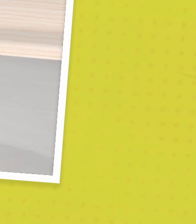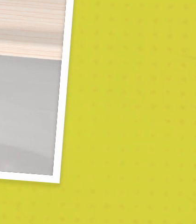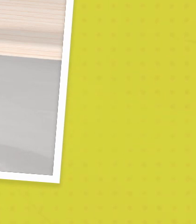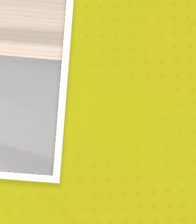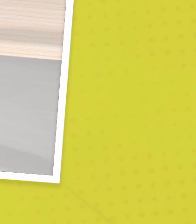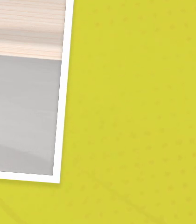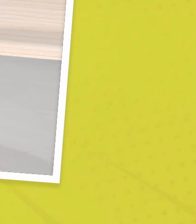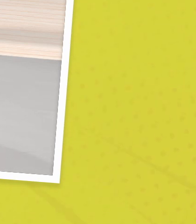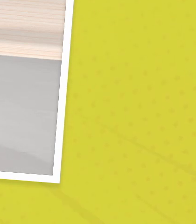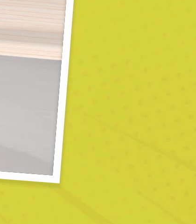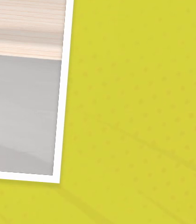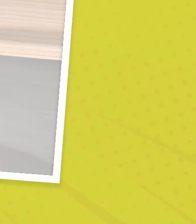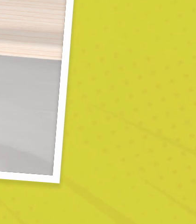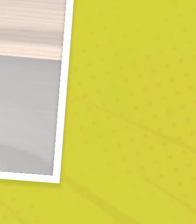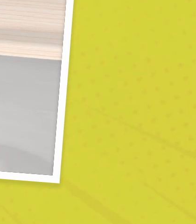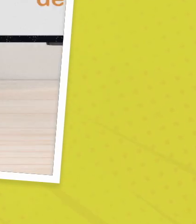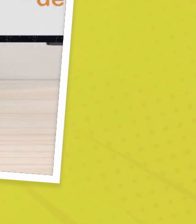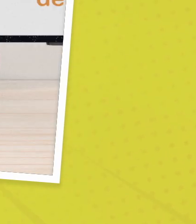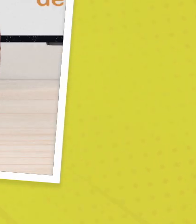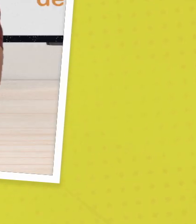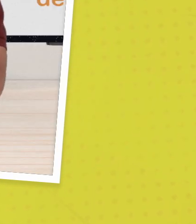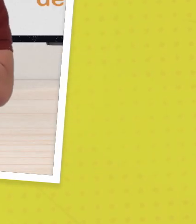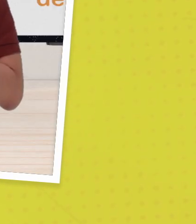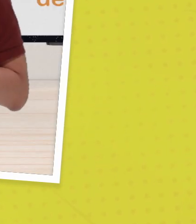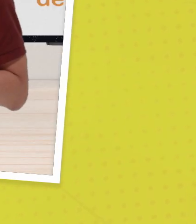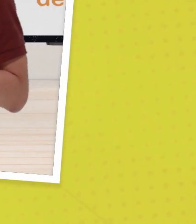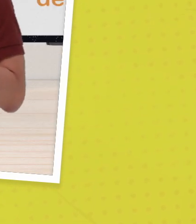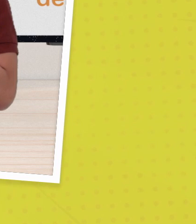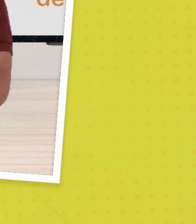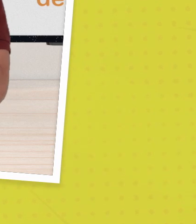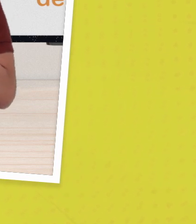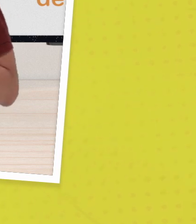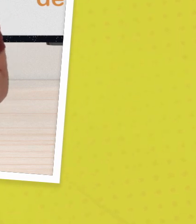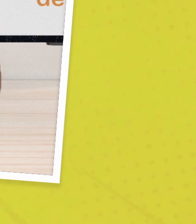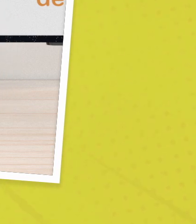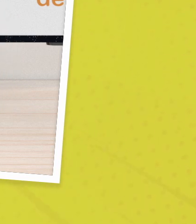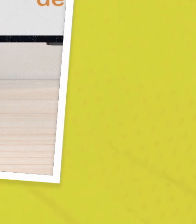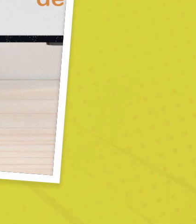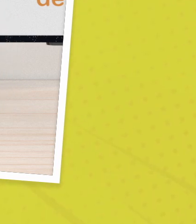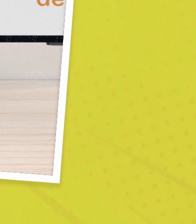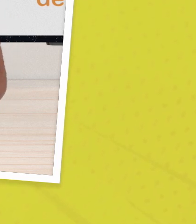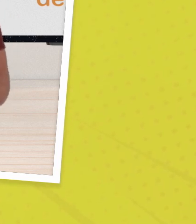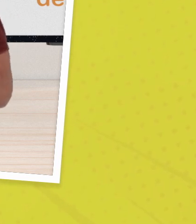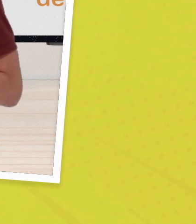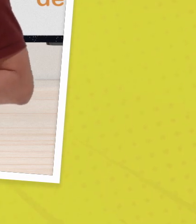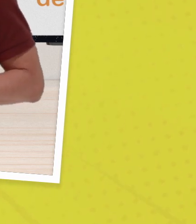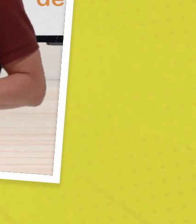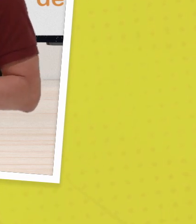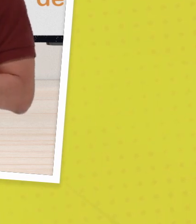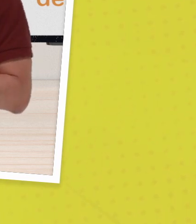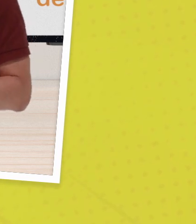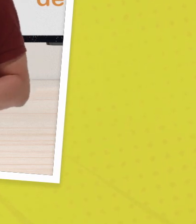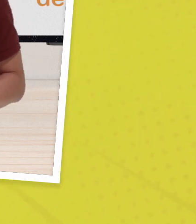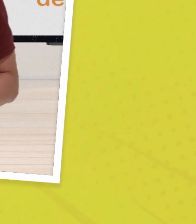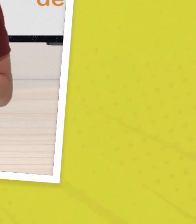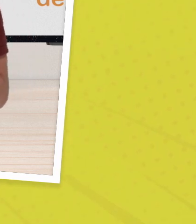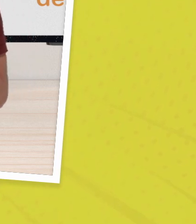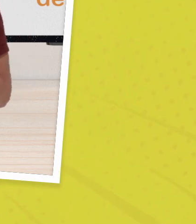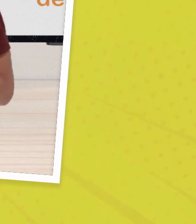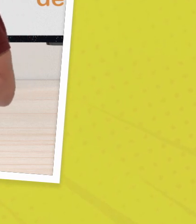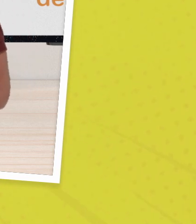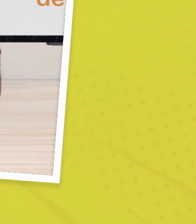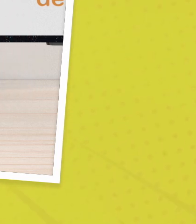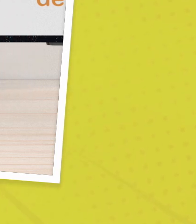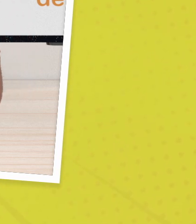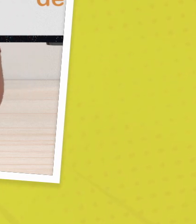resolución de triángulos rectángulos y reconocer y aplicar las razones trigonométricas y sus relaciones en la resolución